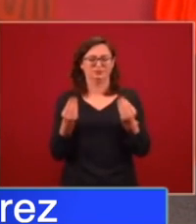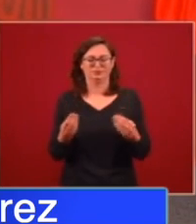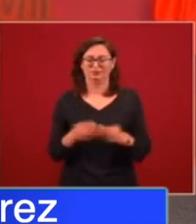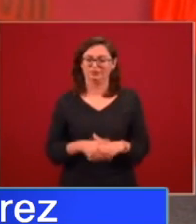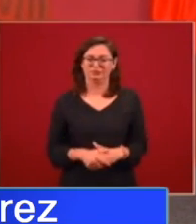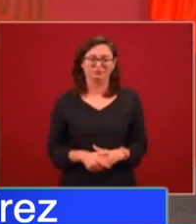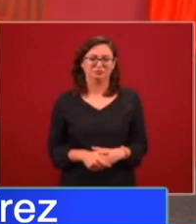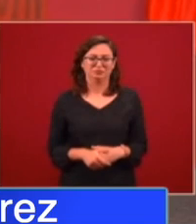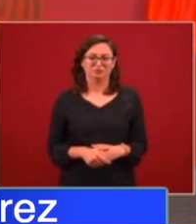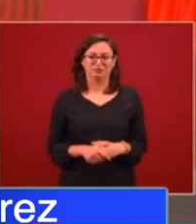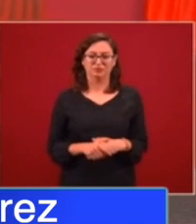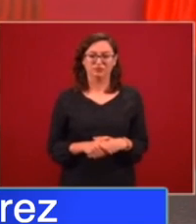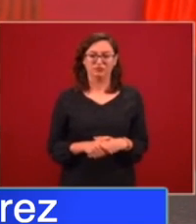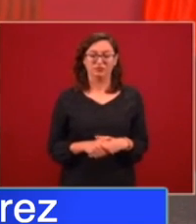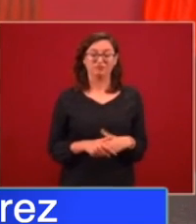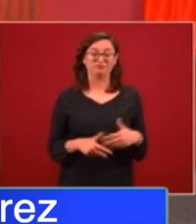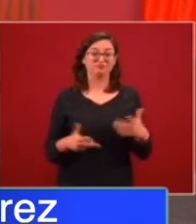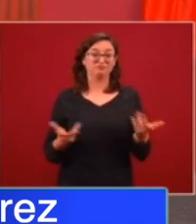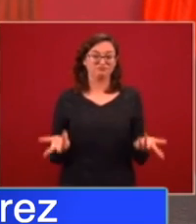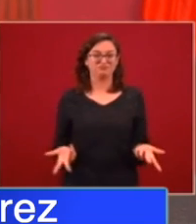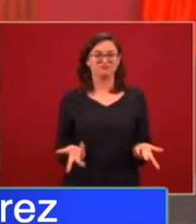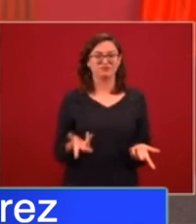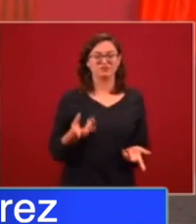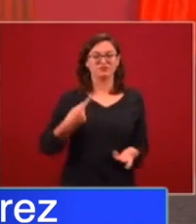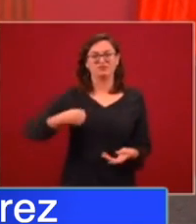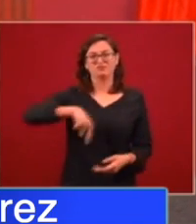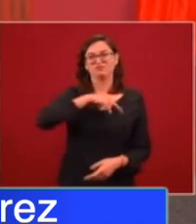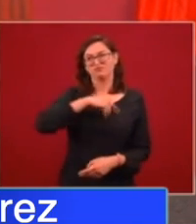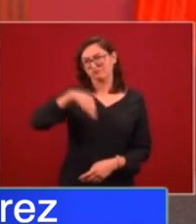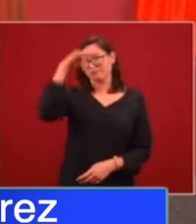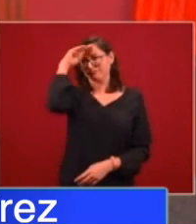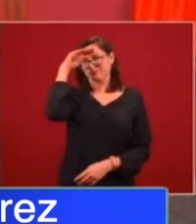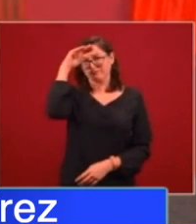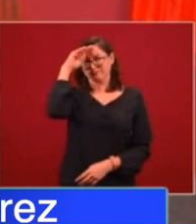abierto. Entonces tomamos la decisión